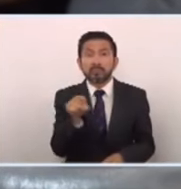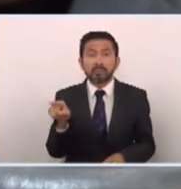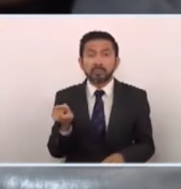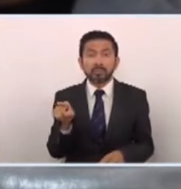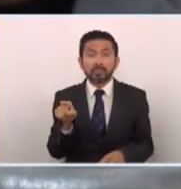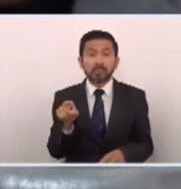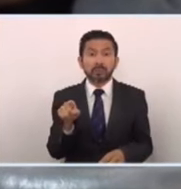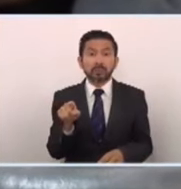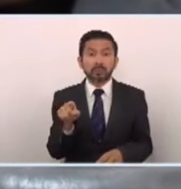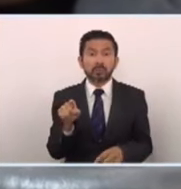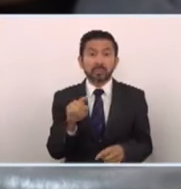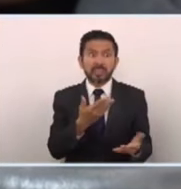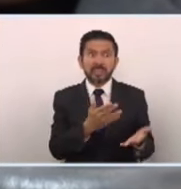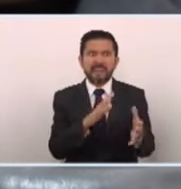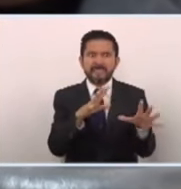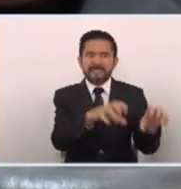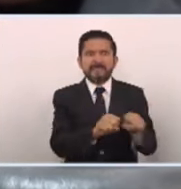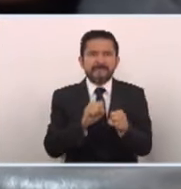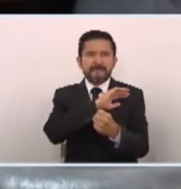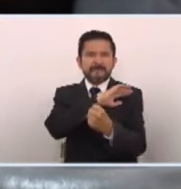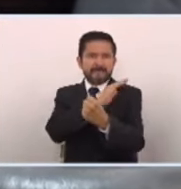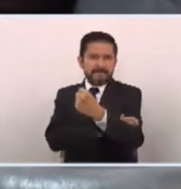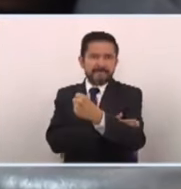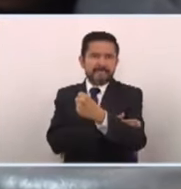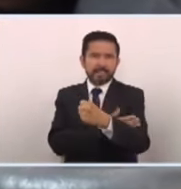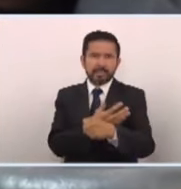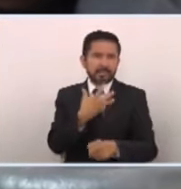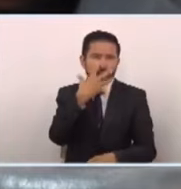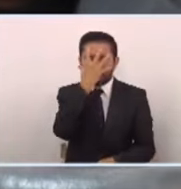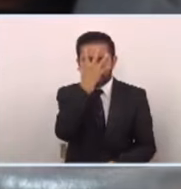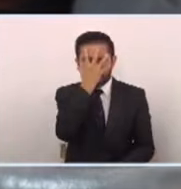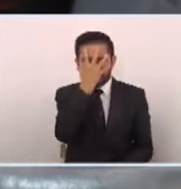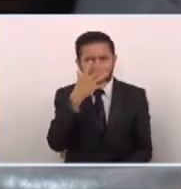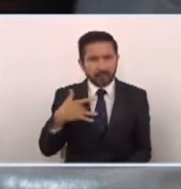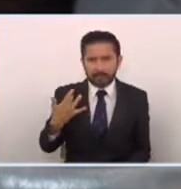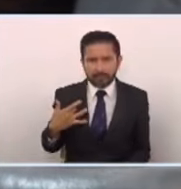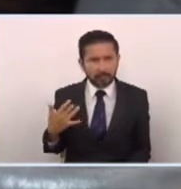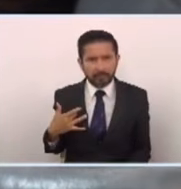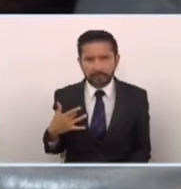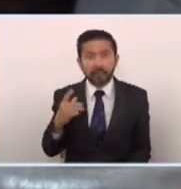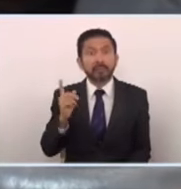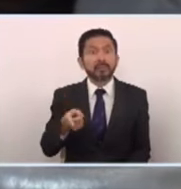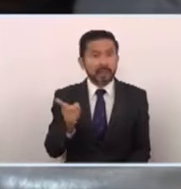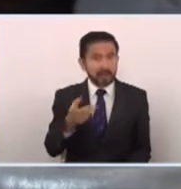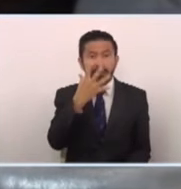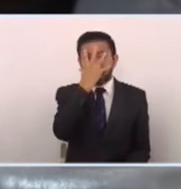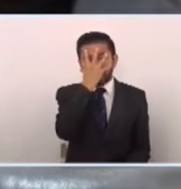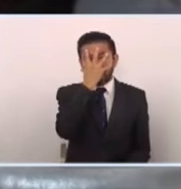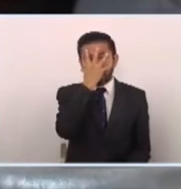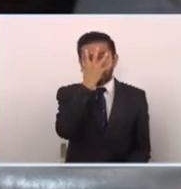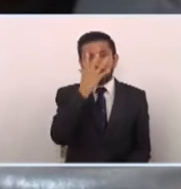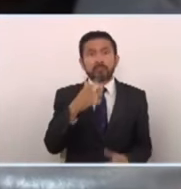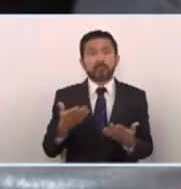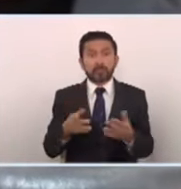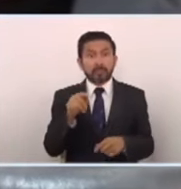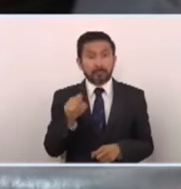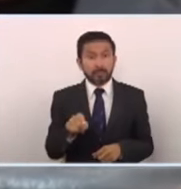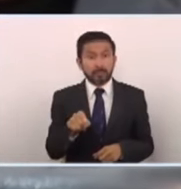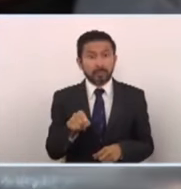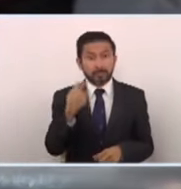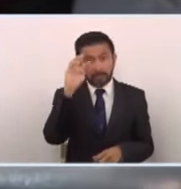autorre recetando poder no les da vergüenza debería darle vergüenza porque esto